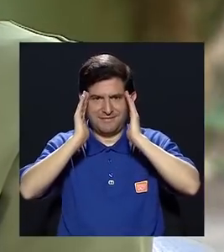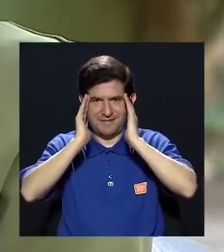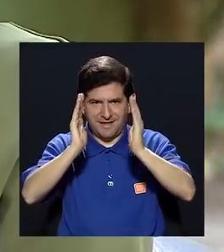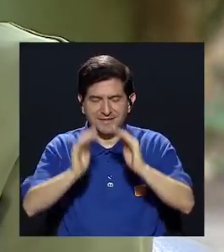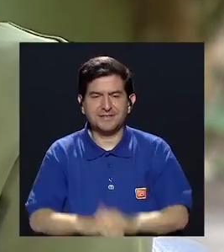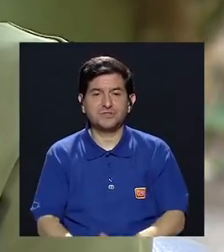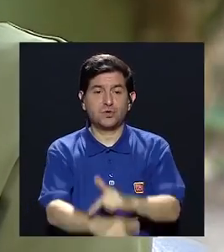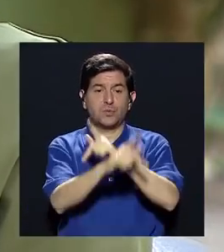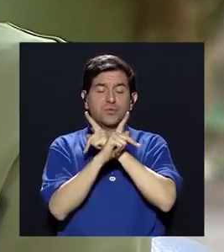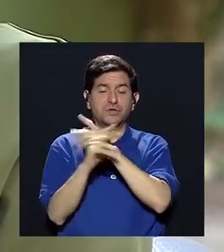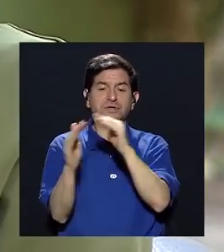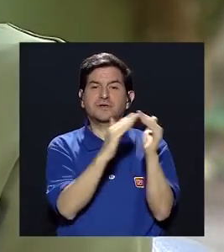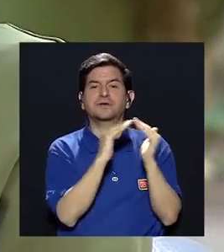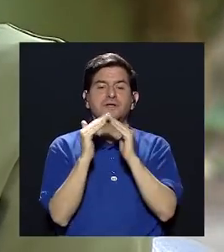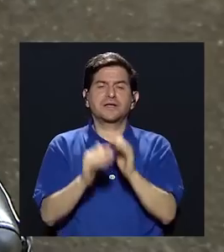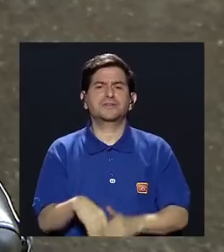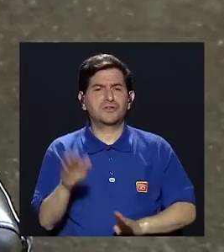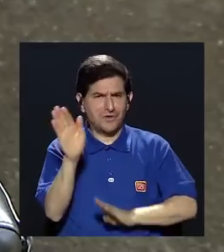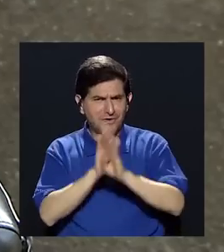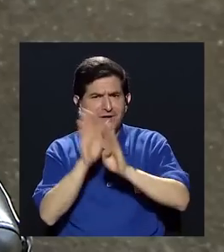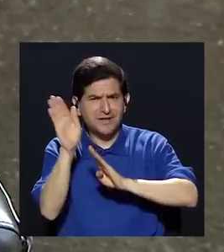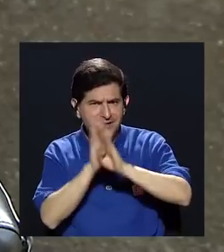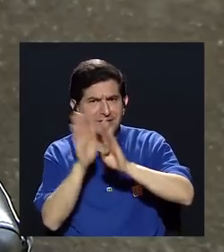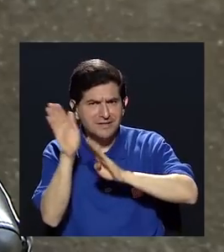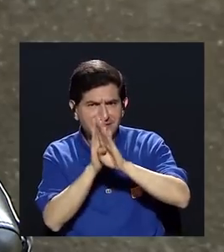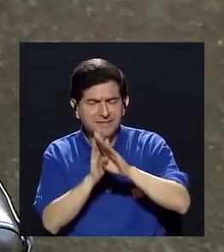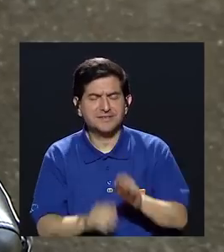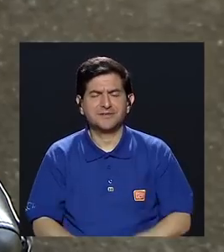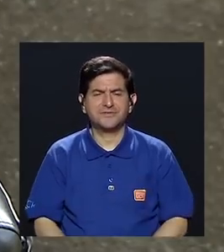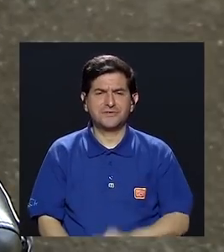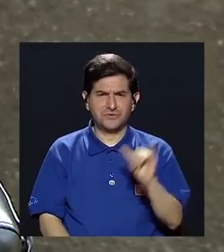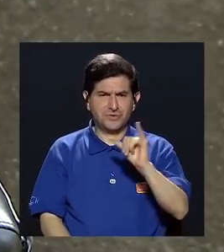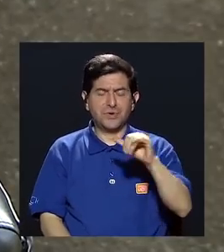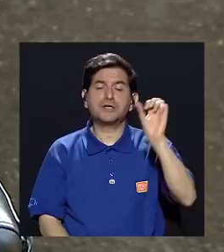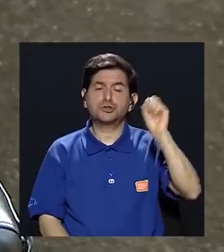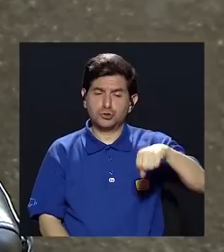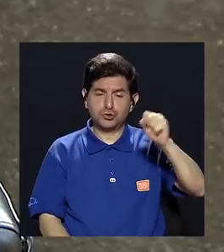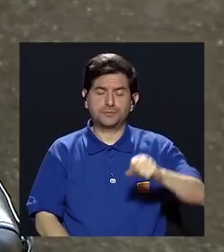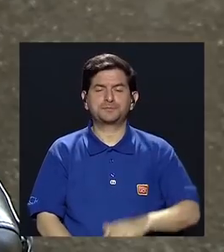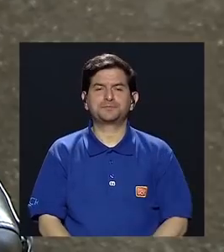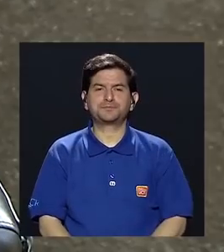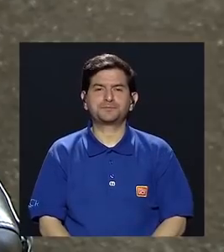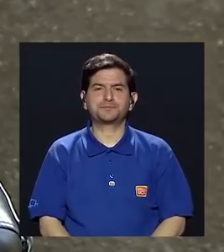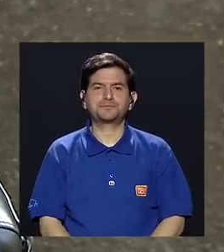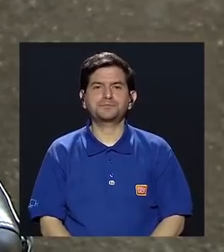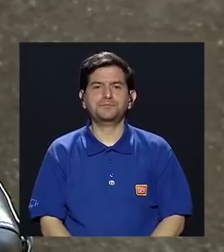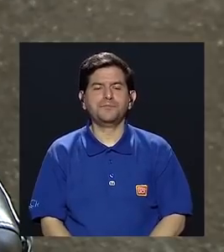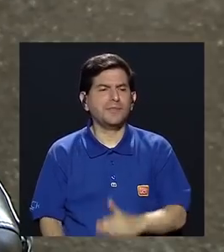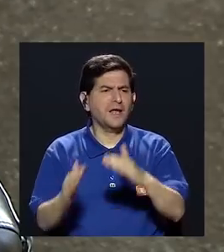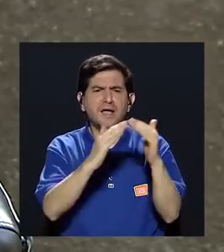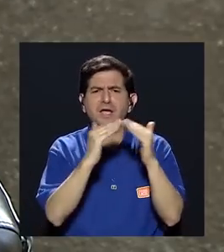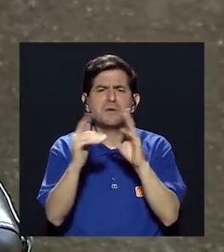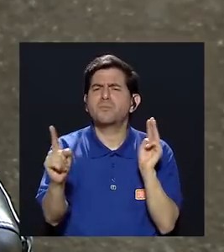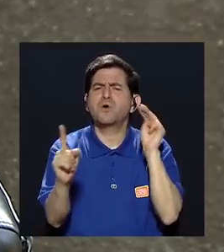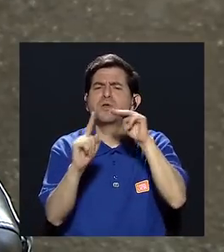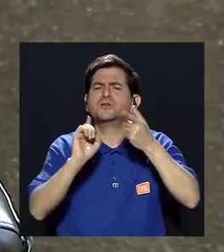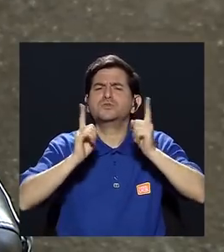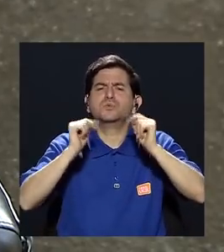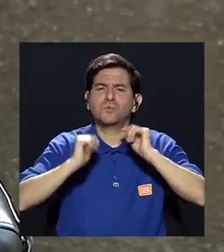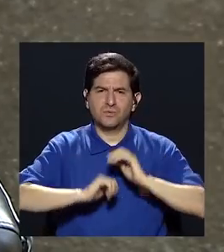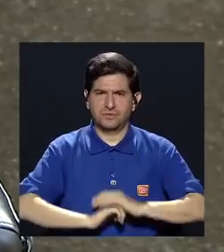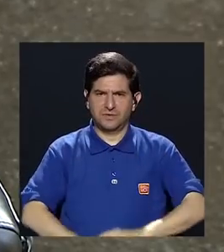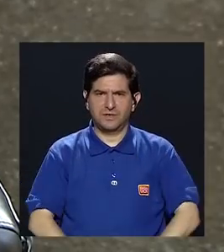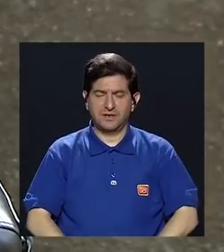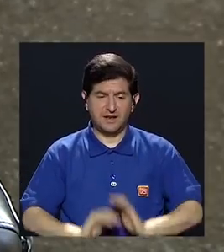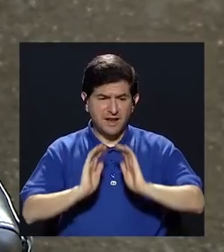atención para proteger a esta población. Y desarrolla en buena medida. Sí. Sí. ¿Cuál es la población meta, doctora?